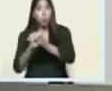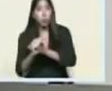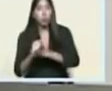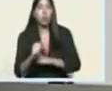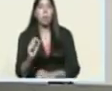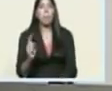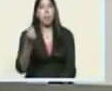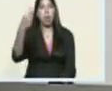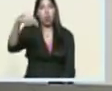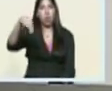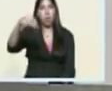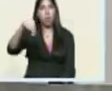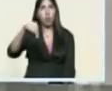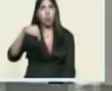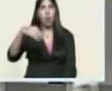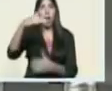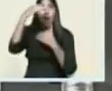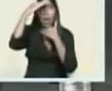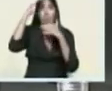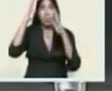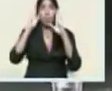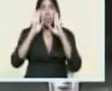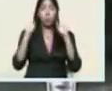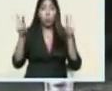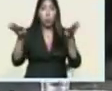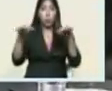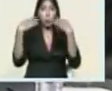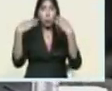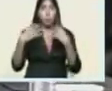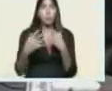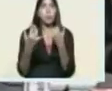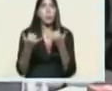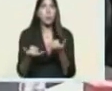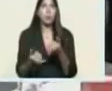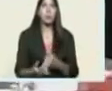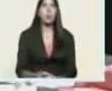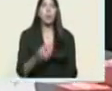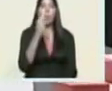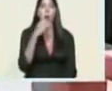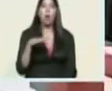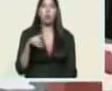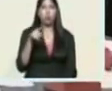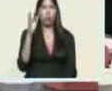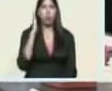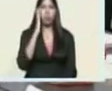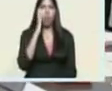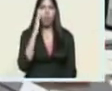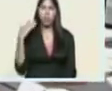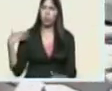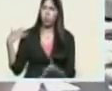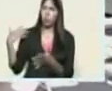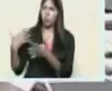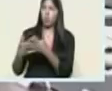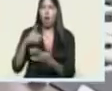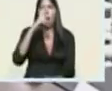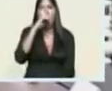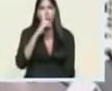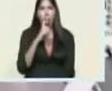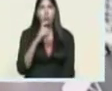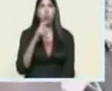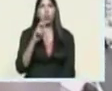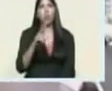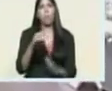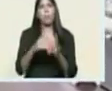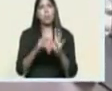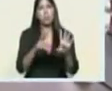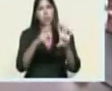1 de noviembre. Atención, compañeros y compañeras. Bueno, este año ustedes saben, hemos enfrentado y hemos ido